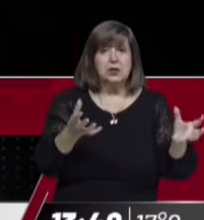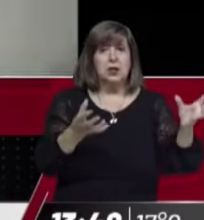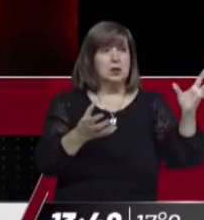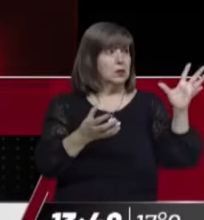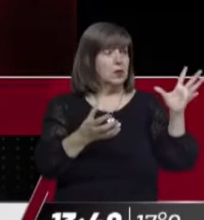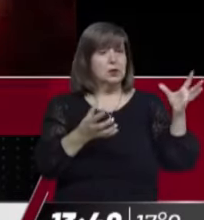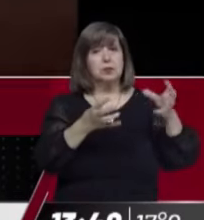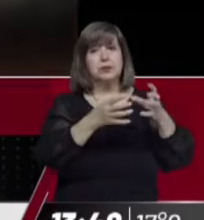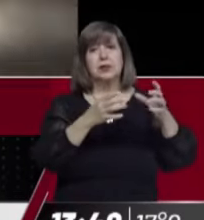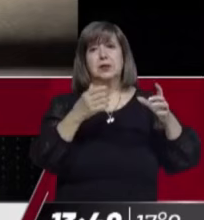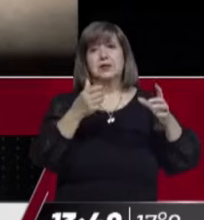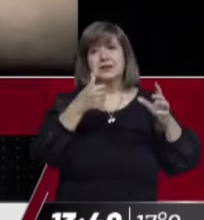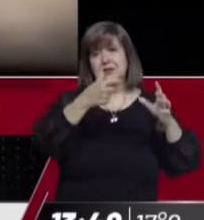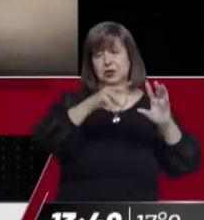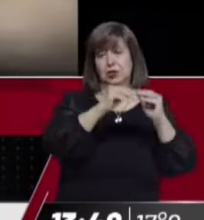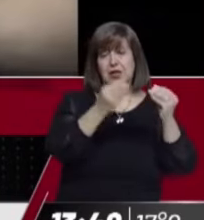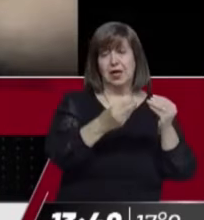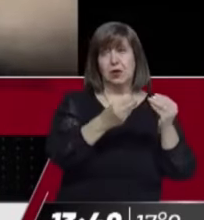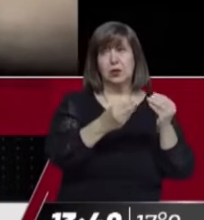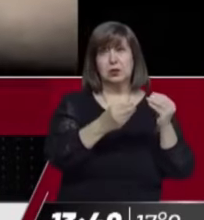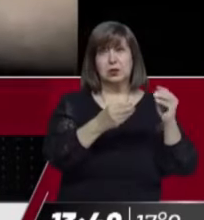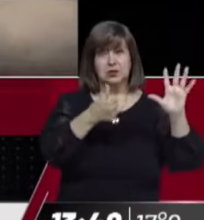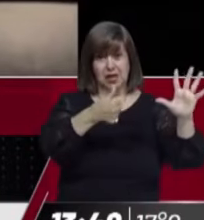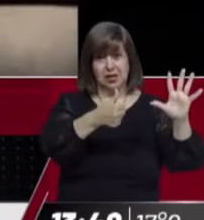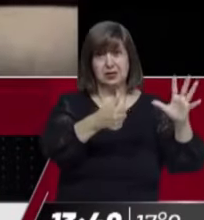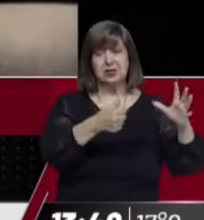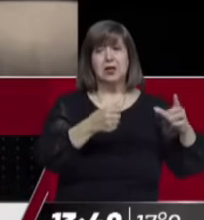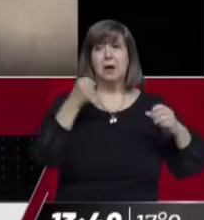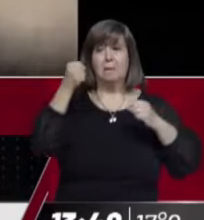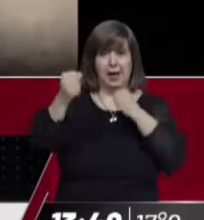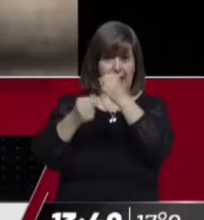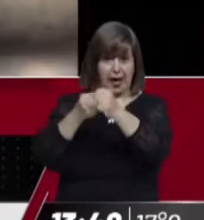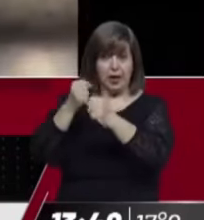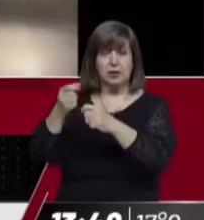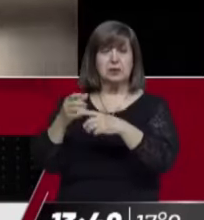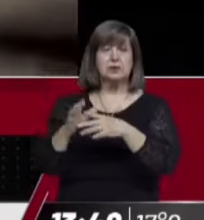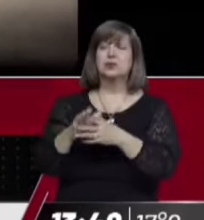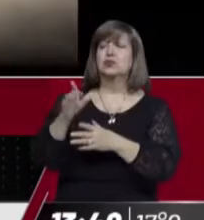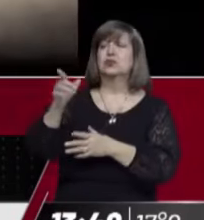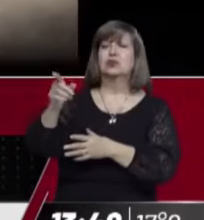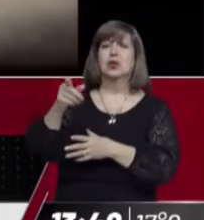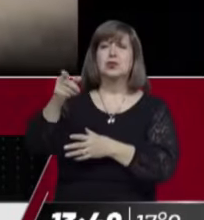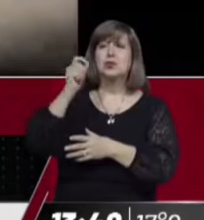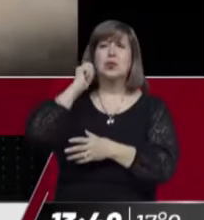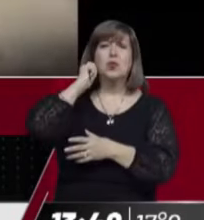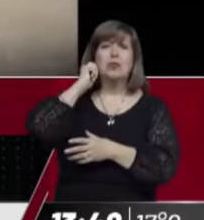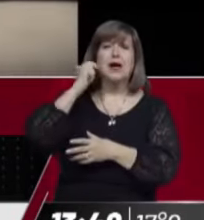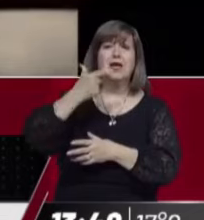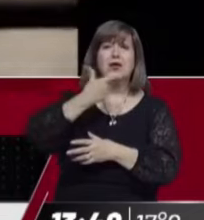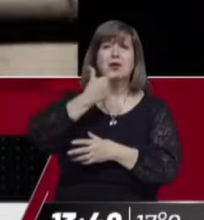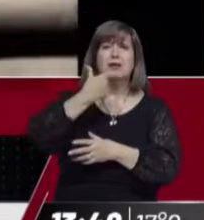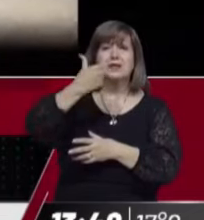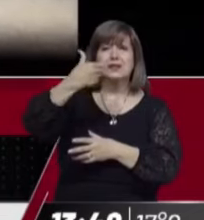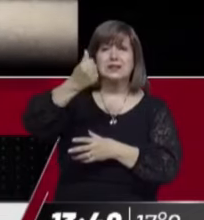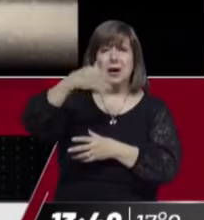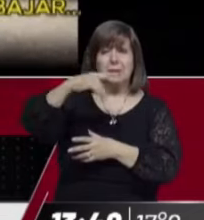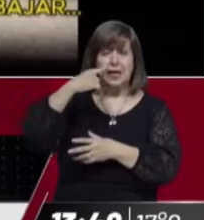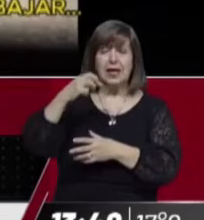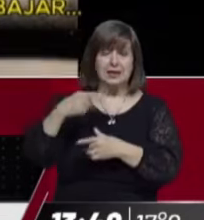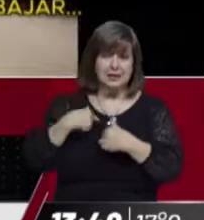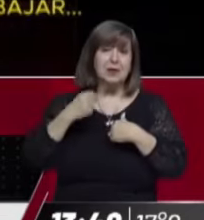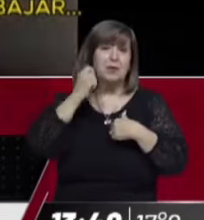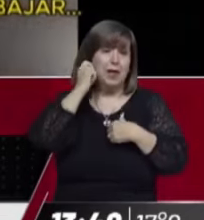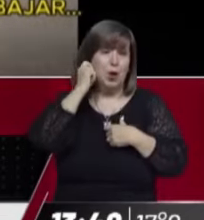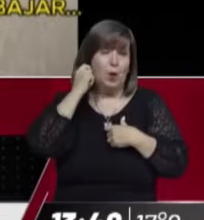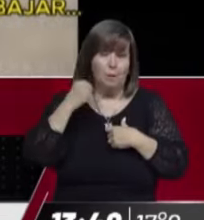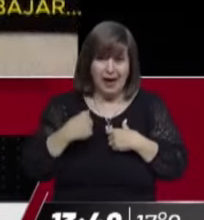y Bueno ahí no empezaron a pegar le pegaron a ella bien samira que estabas celebrando tu cumpleaños Sí sí lo